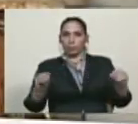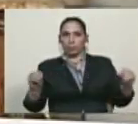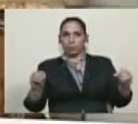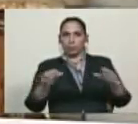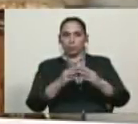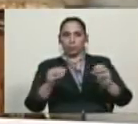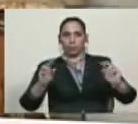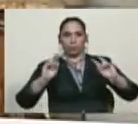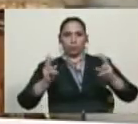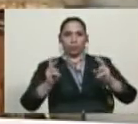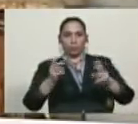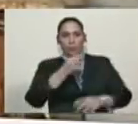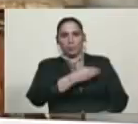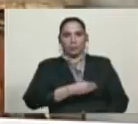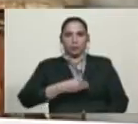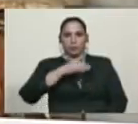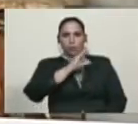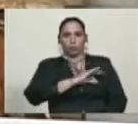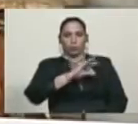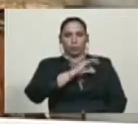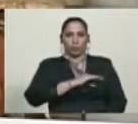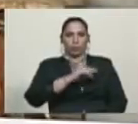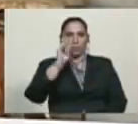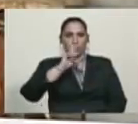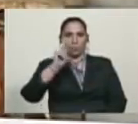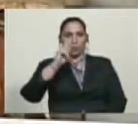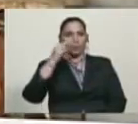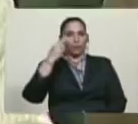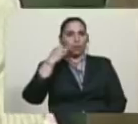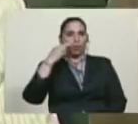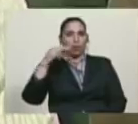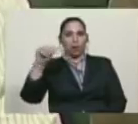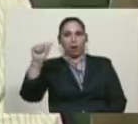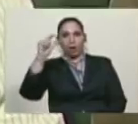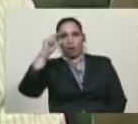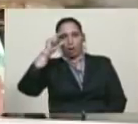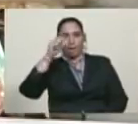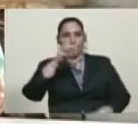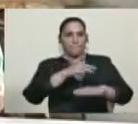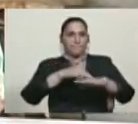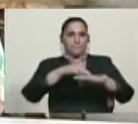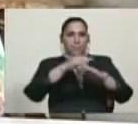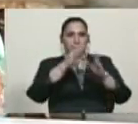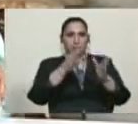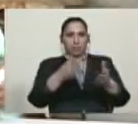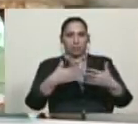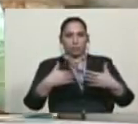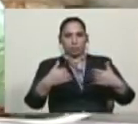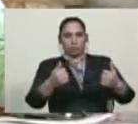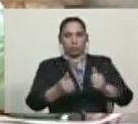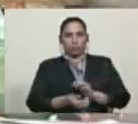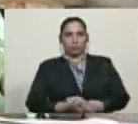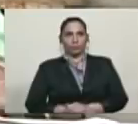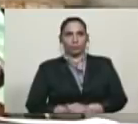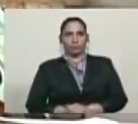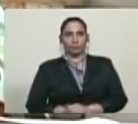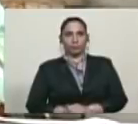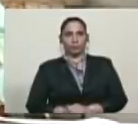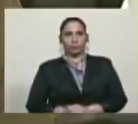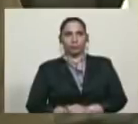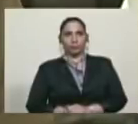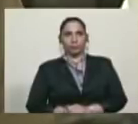de las misiones socialistas profesor aristóbulo iztúris el ministro de salud compañero carlos